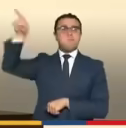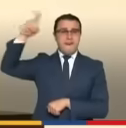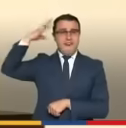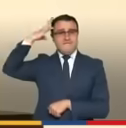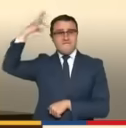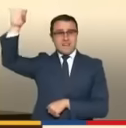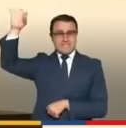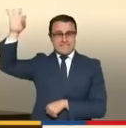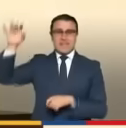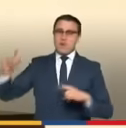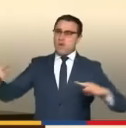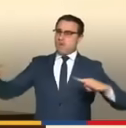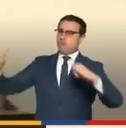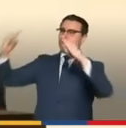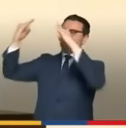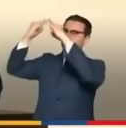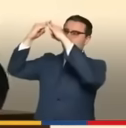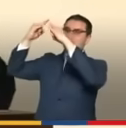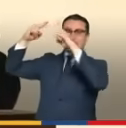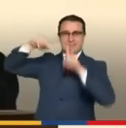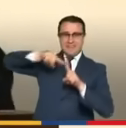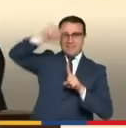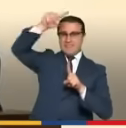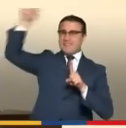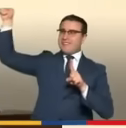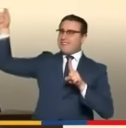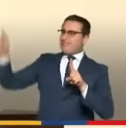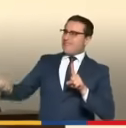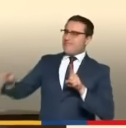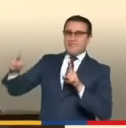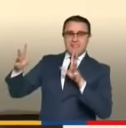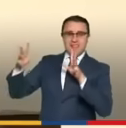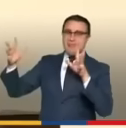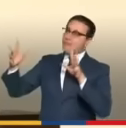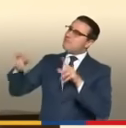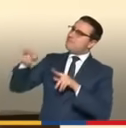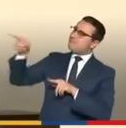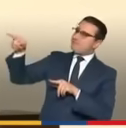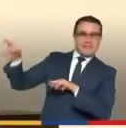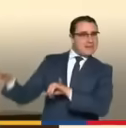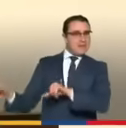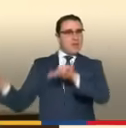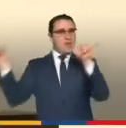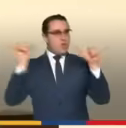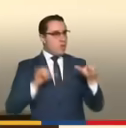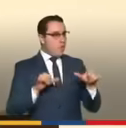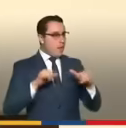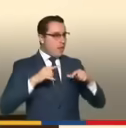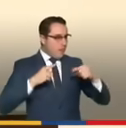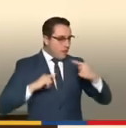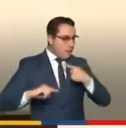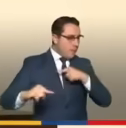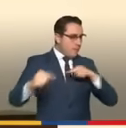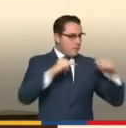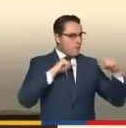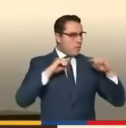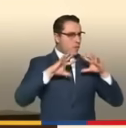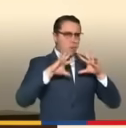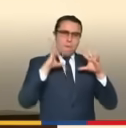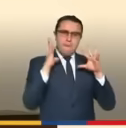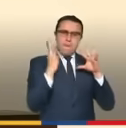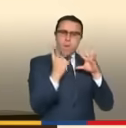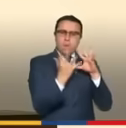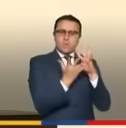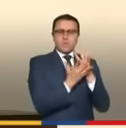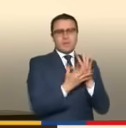Triunfo. Podríamos decir que es una discusión hoy mundial. ¿Por qué si hace 30 años